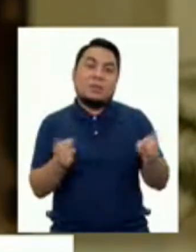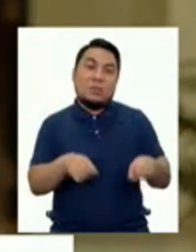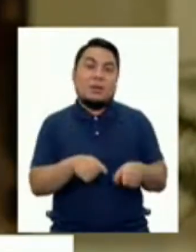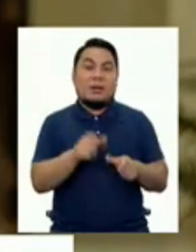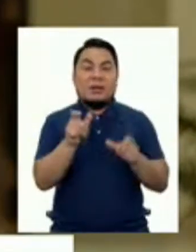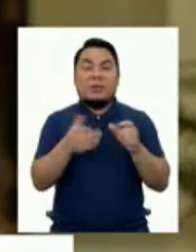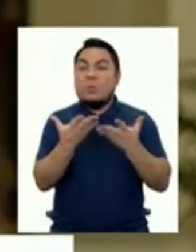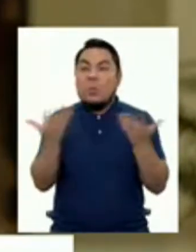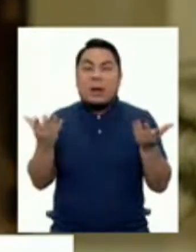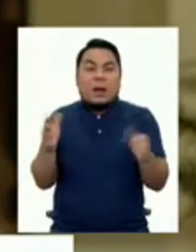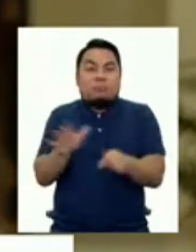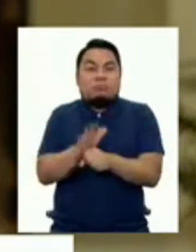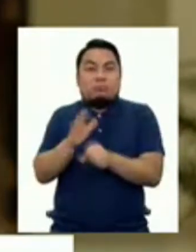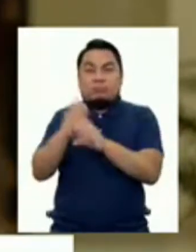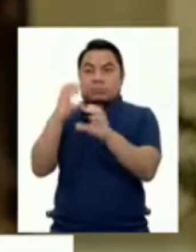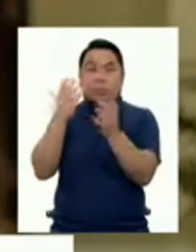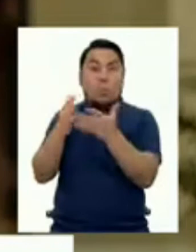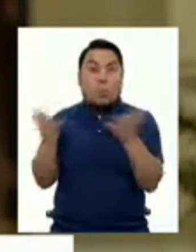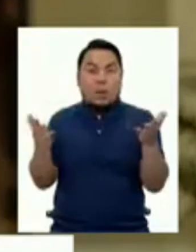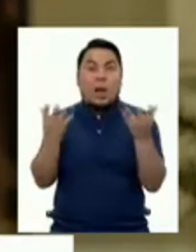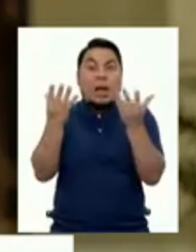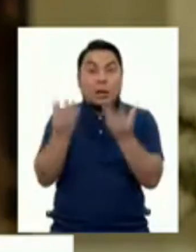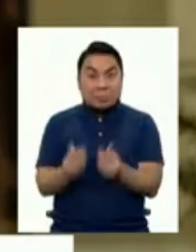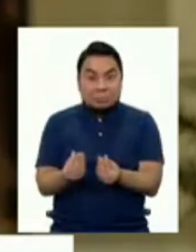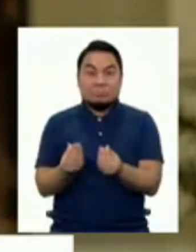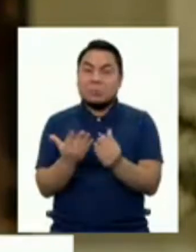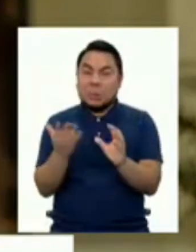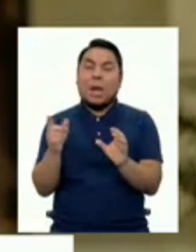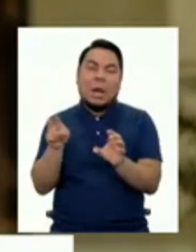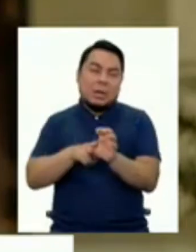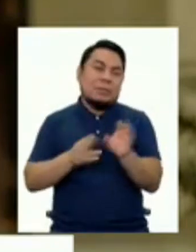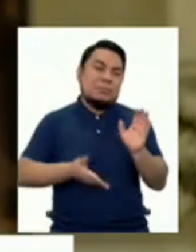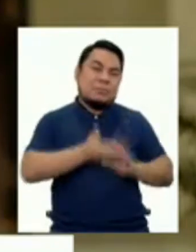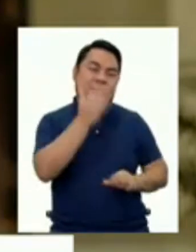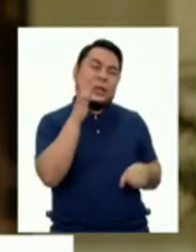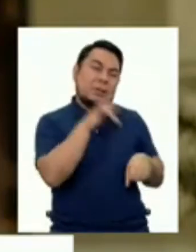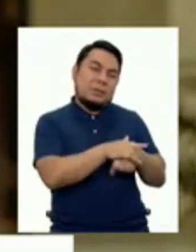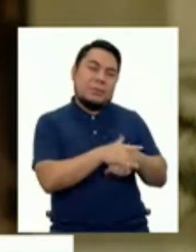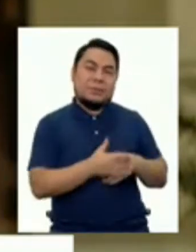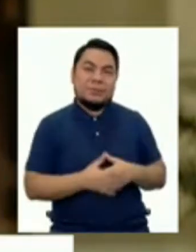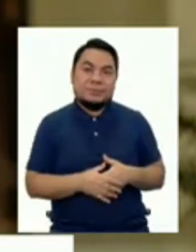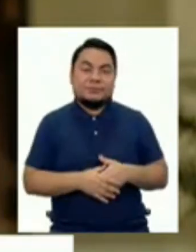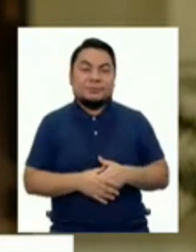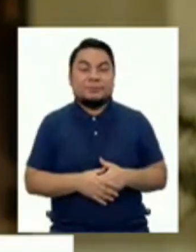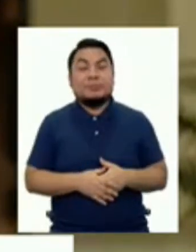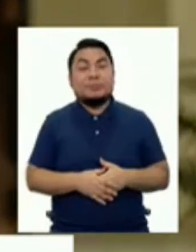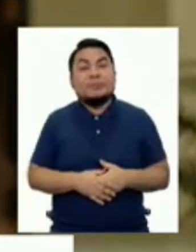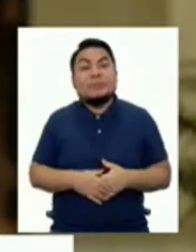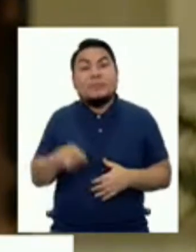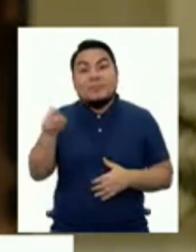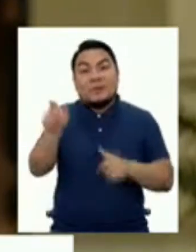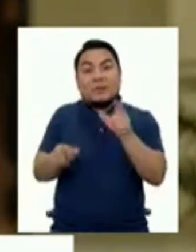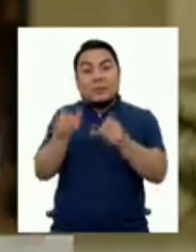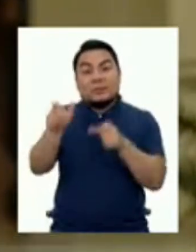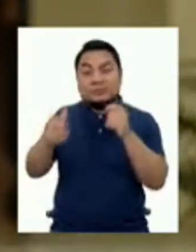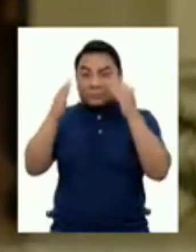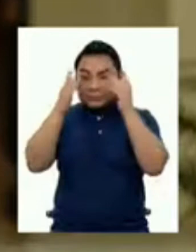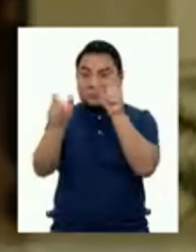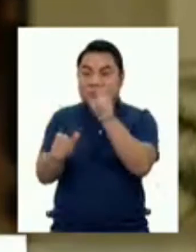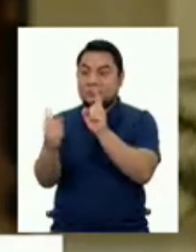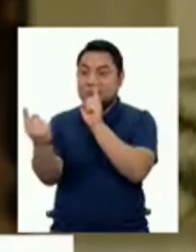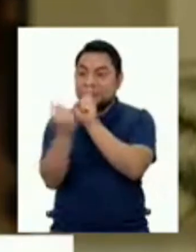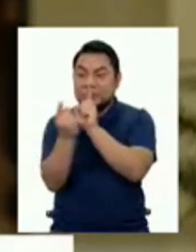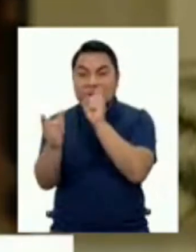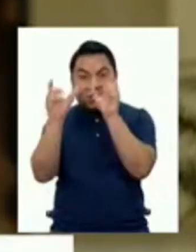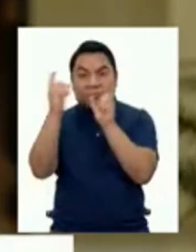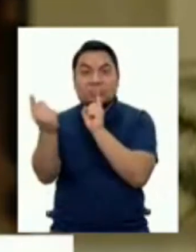hay una carga intensa de pasajeros en los buses. Y los que atienden al público, a partir de las